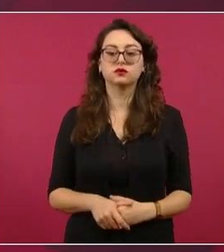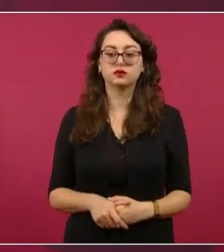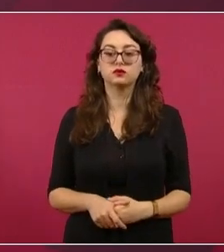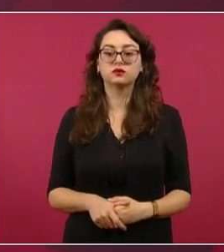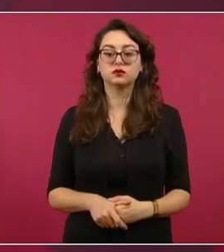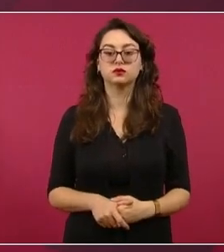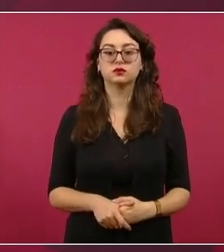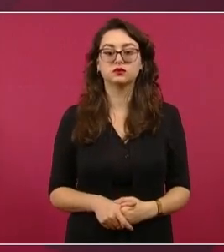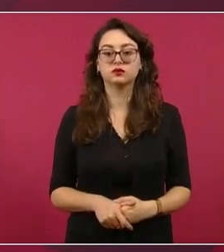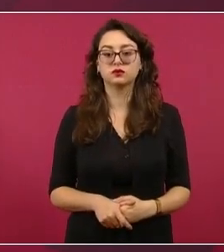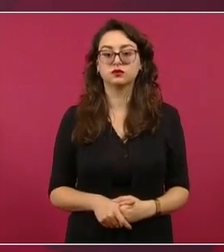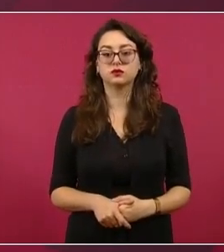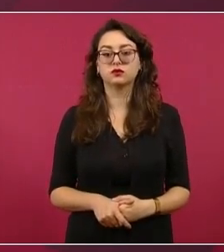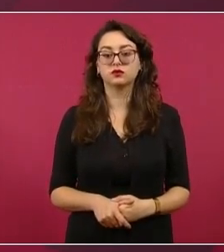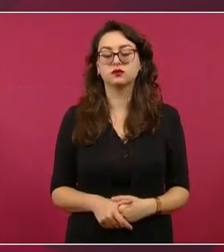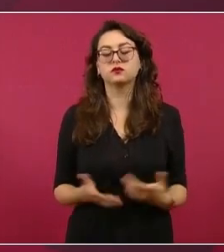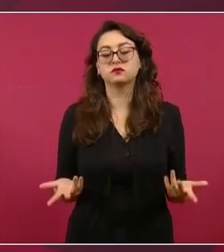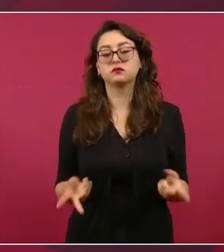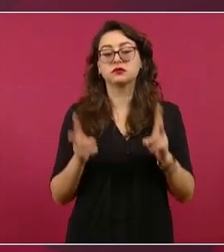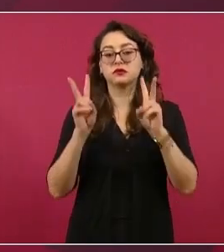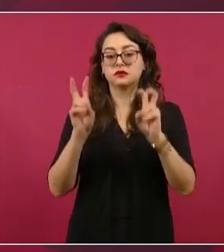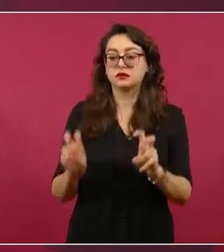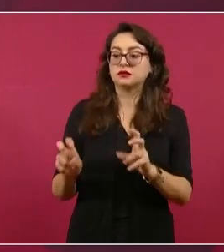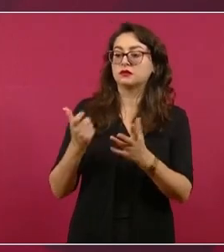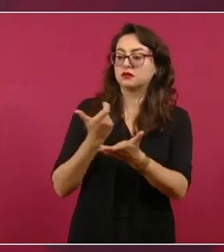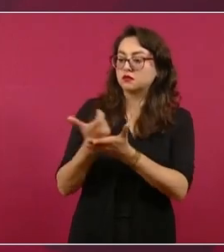incrementos salariales, ¿no?,